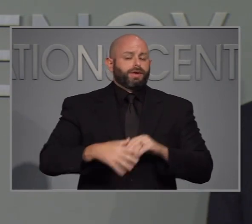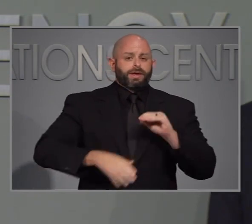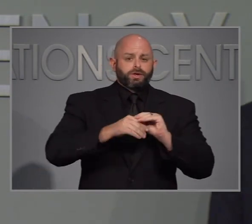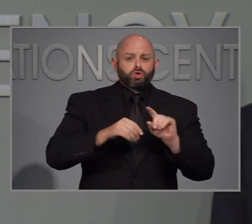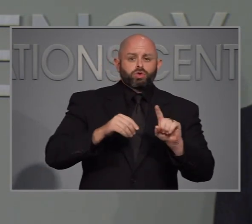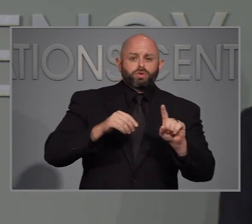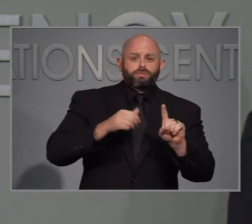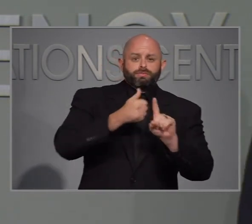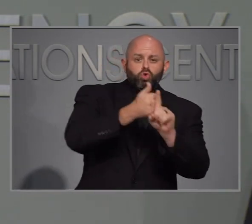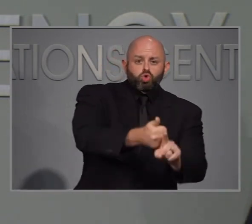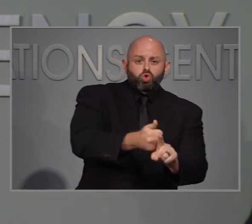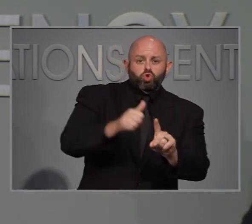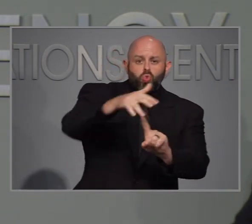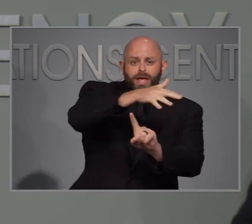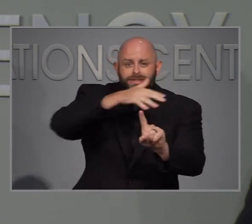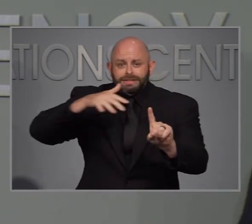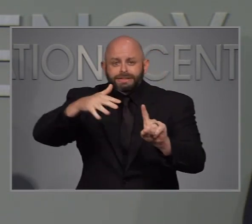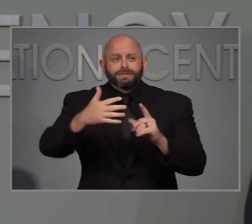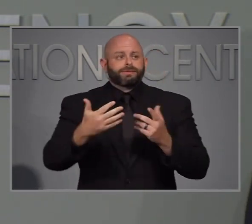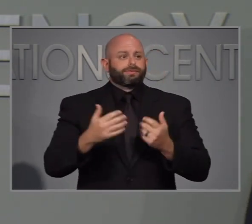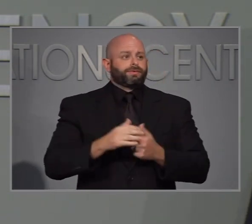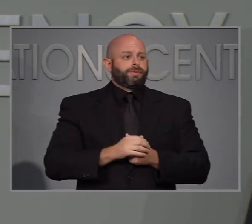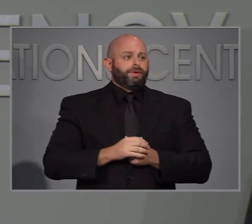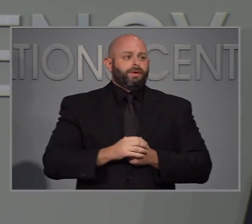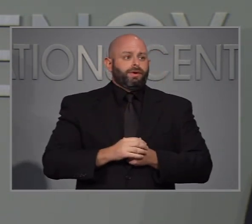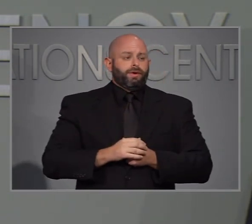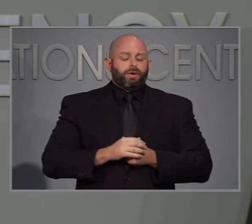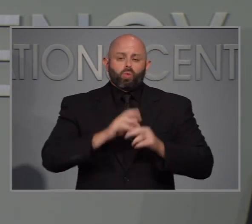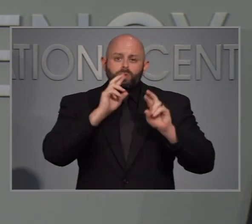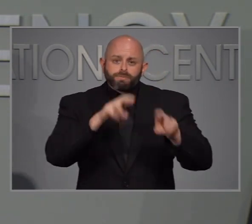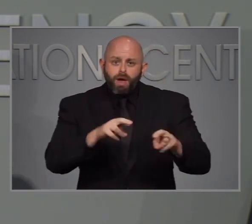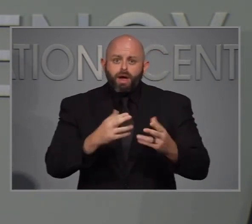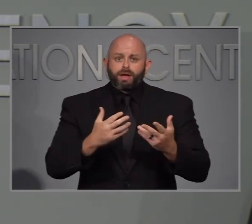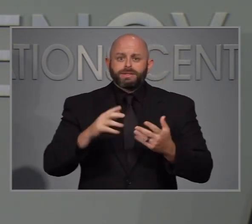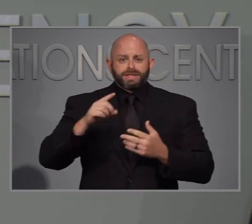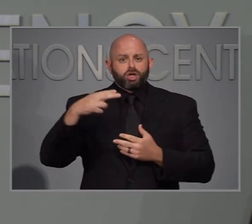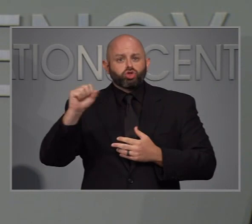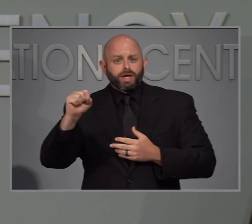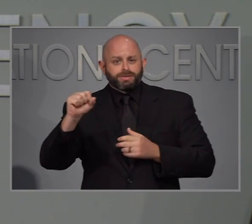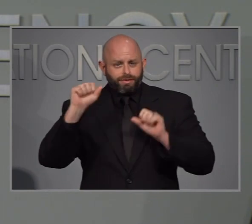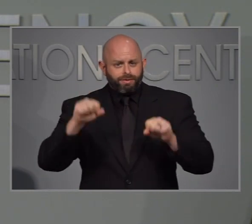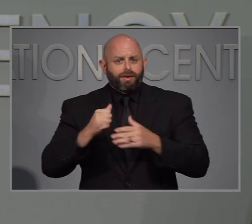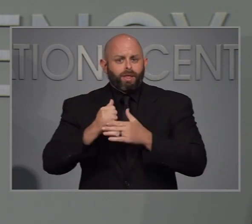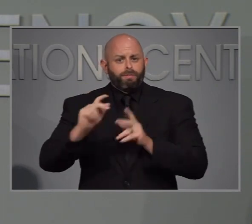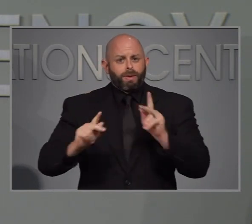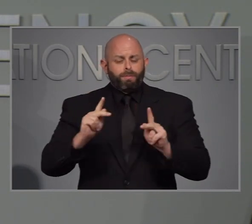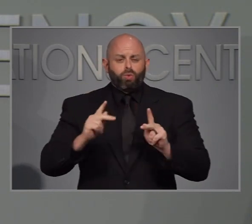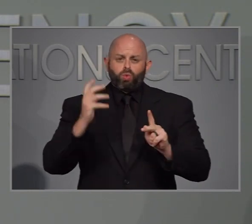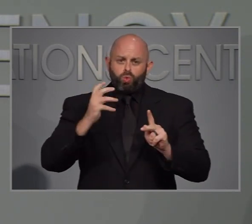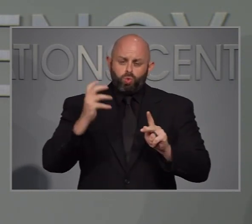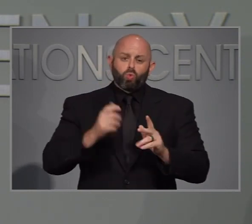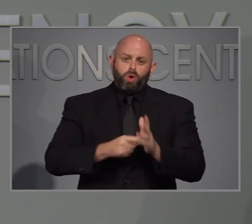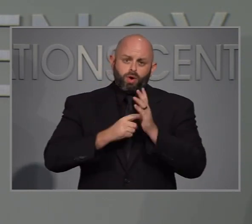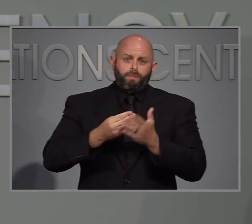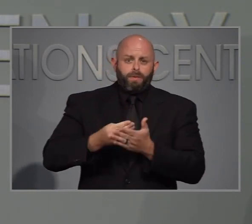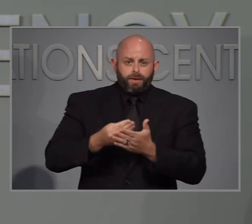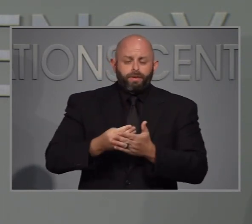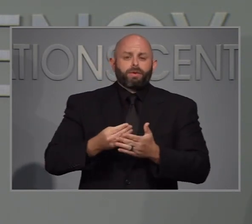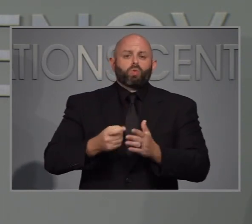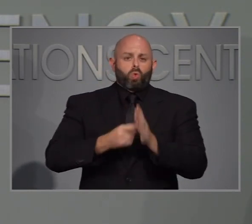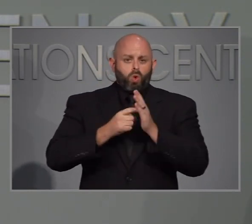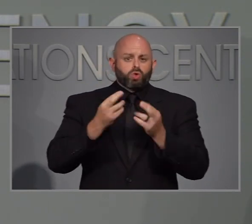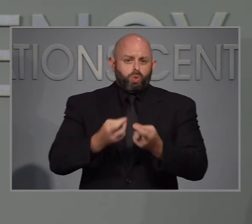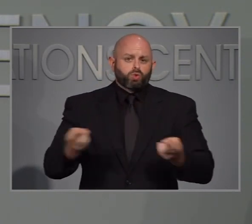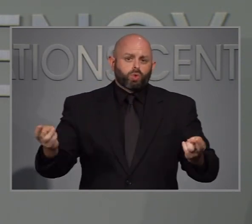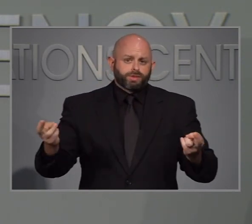más rastreo y también el aspecto de recuperación. Aprecio mucho que las personas están reconociendo que se requiere de recursos